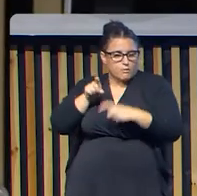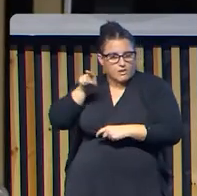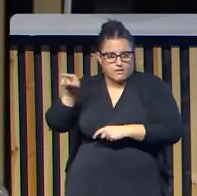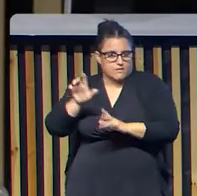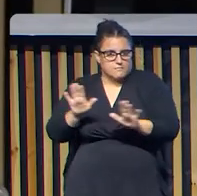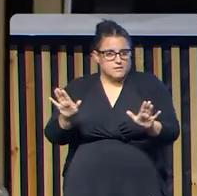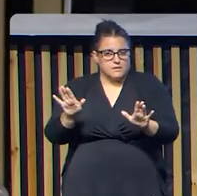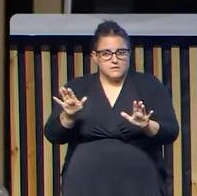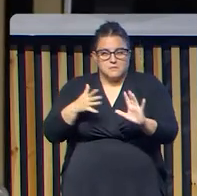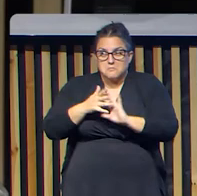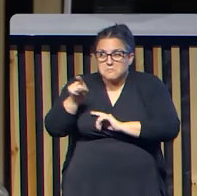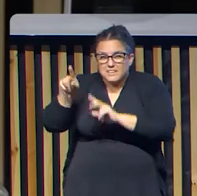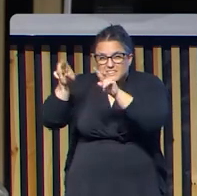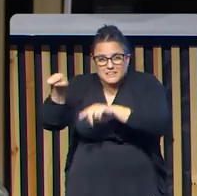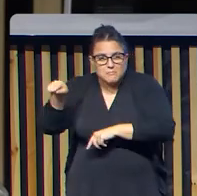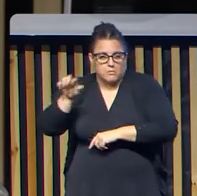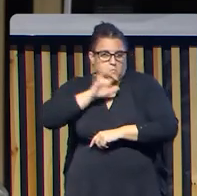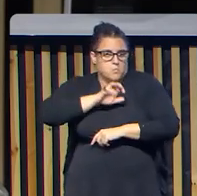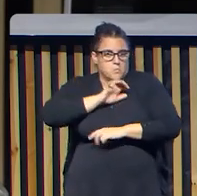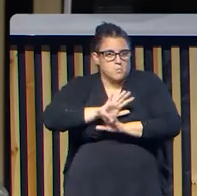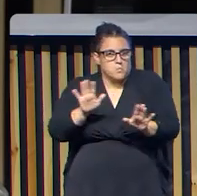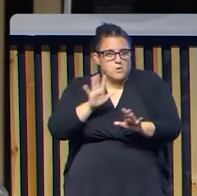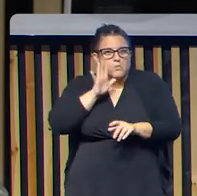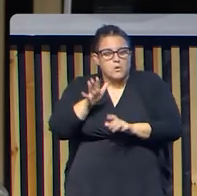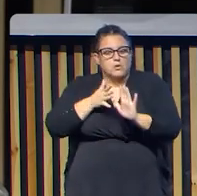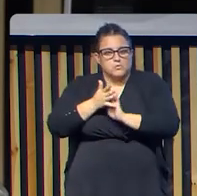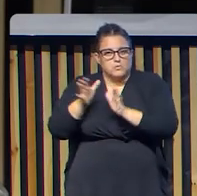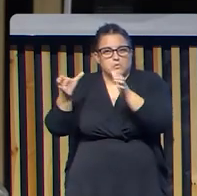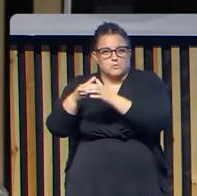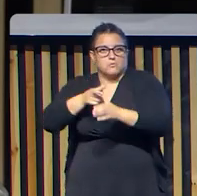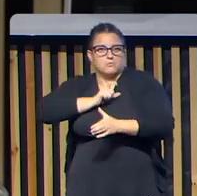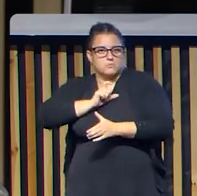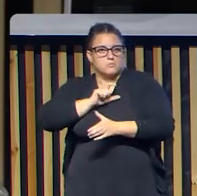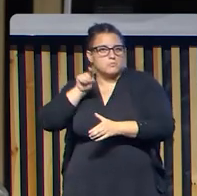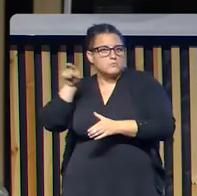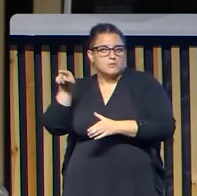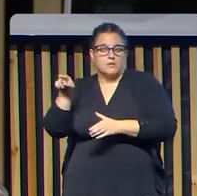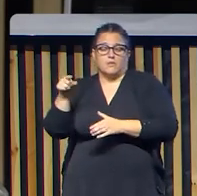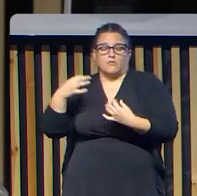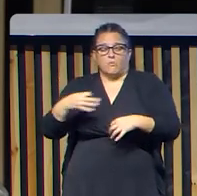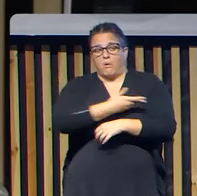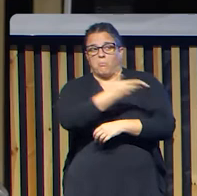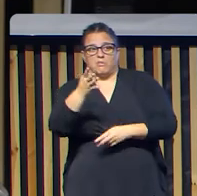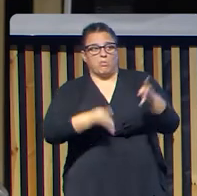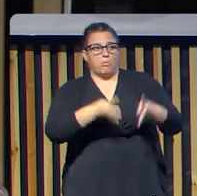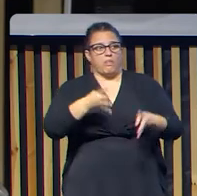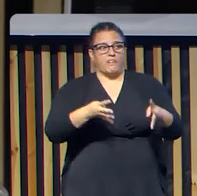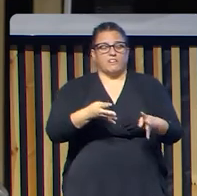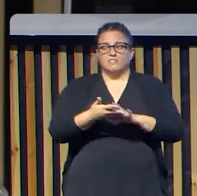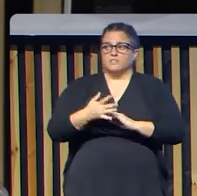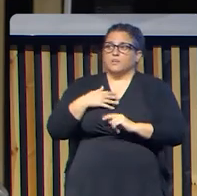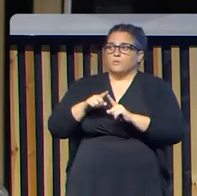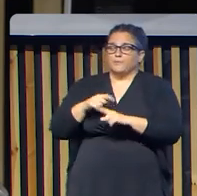espectacular porque Bueno es un cuerpo de seguridad del estado de los cuales uno a priori No espera como muchísimas